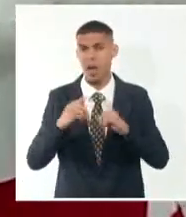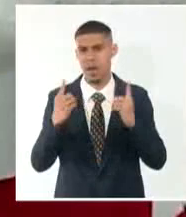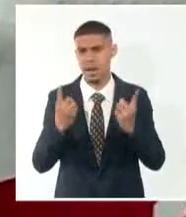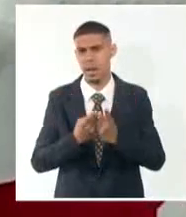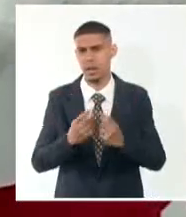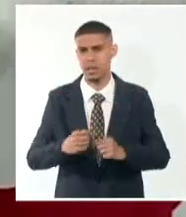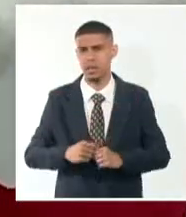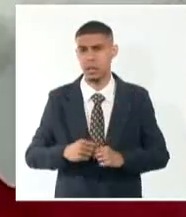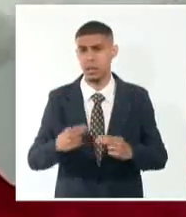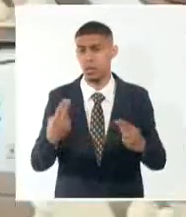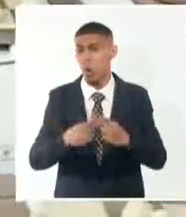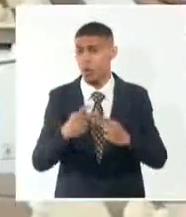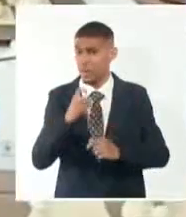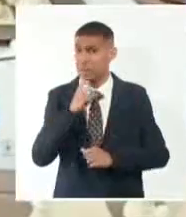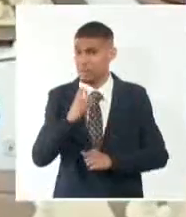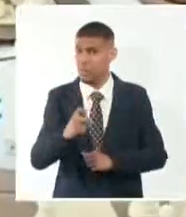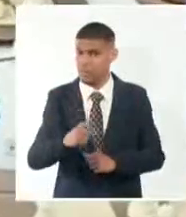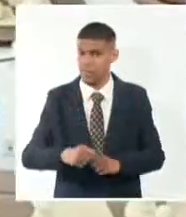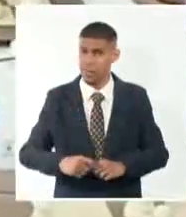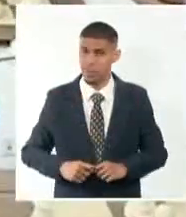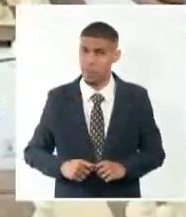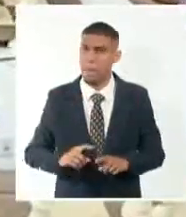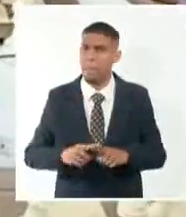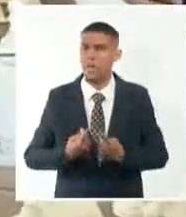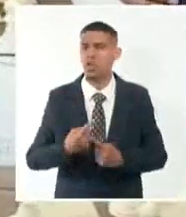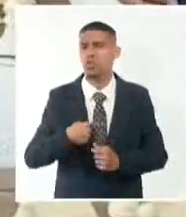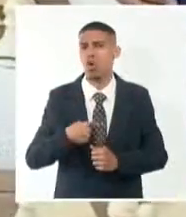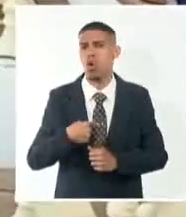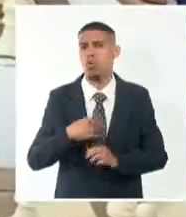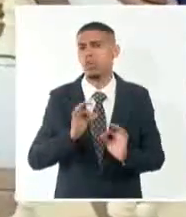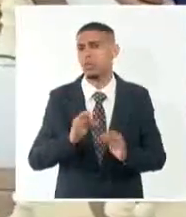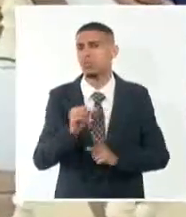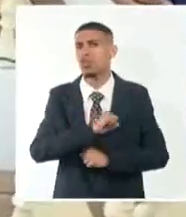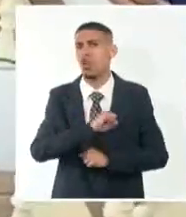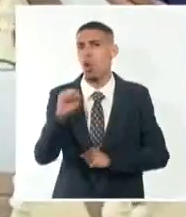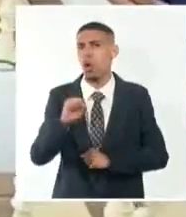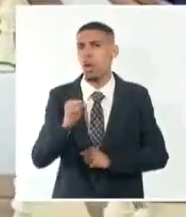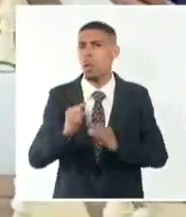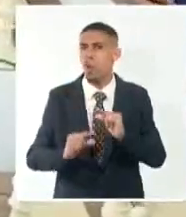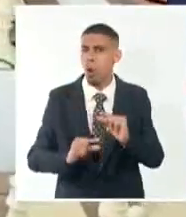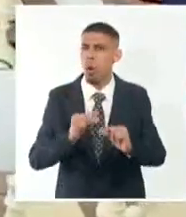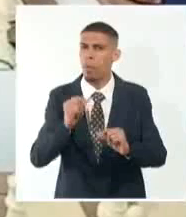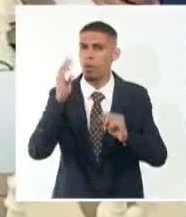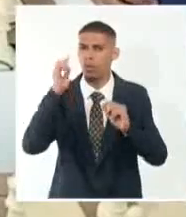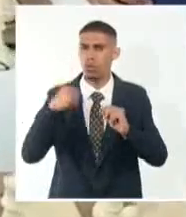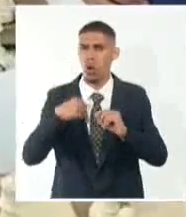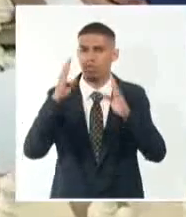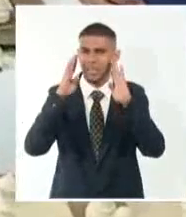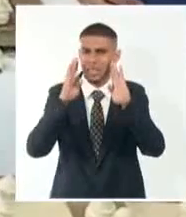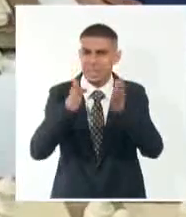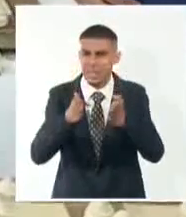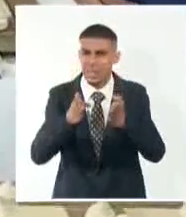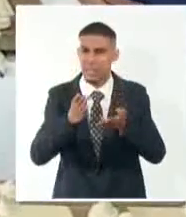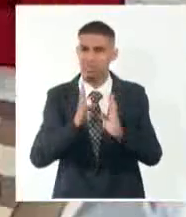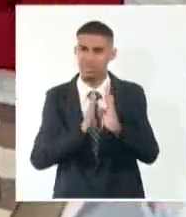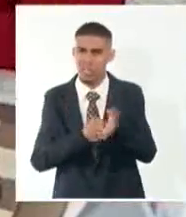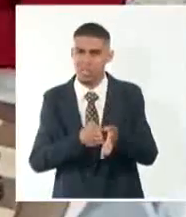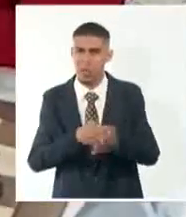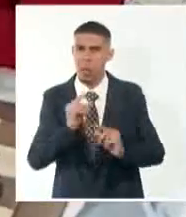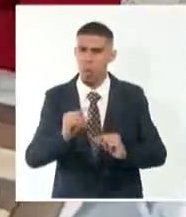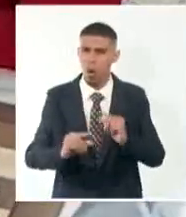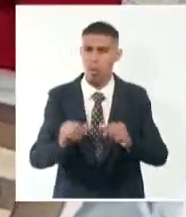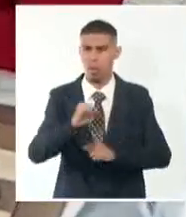un torneo difícil, pero en el que logré en cada ronda enfocarme, concentrarme y las cosas fueron